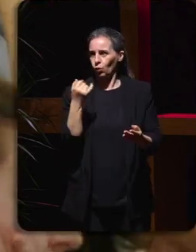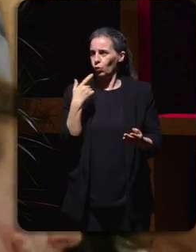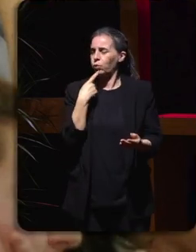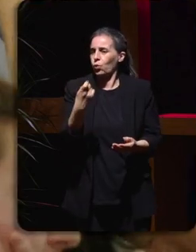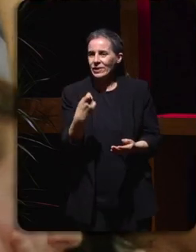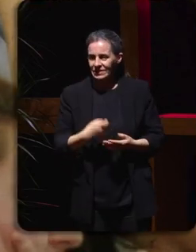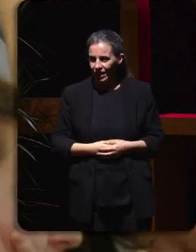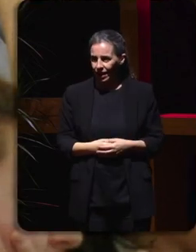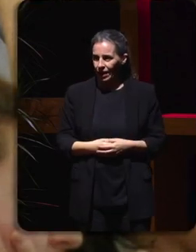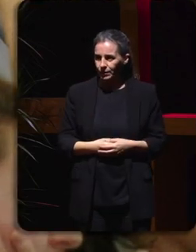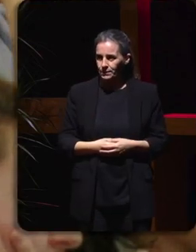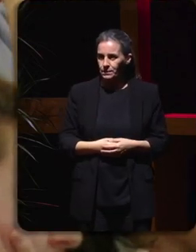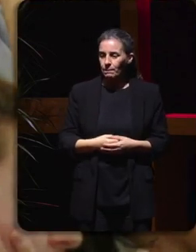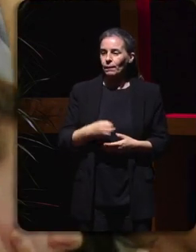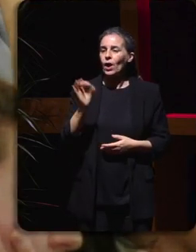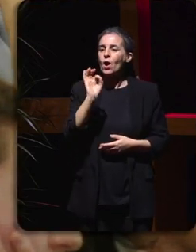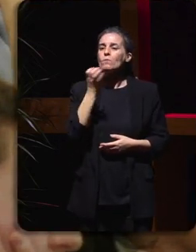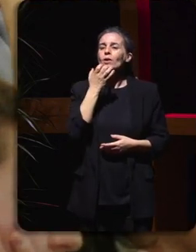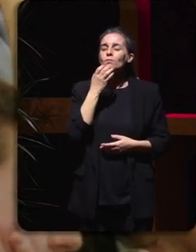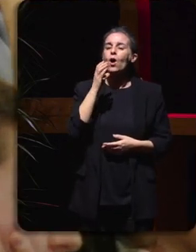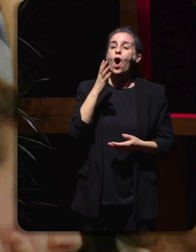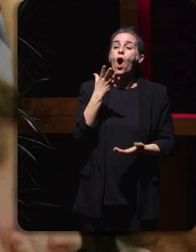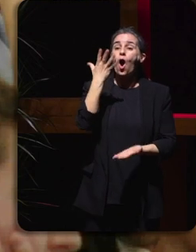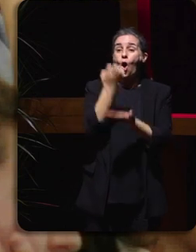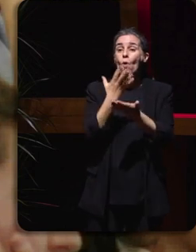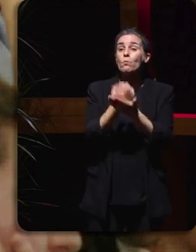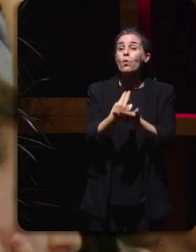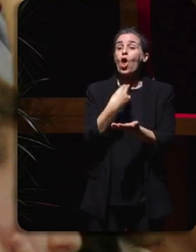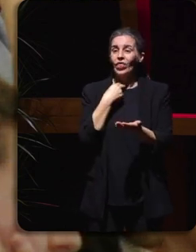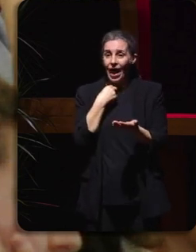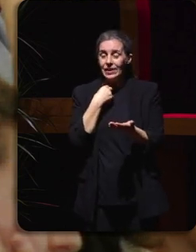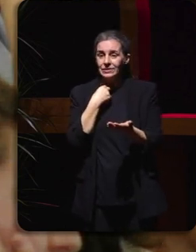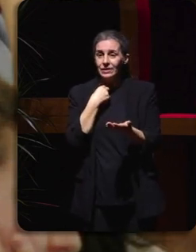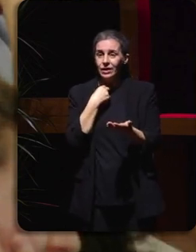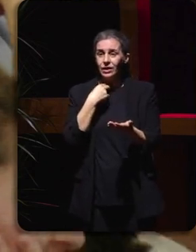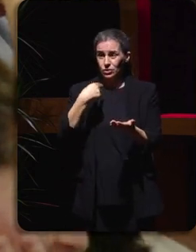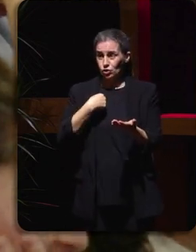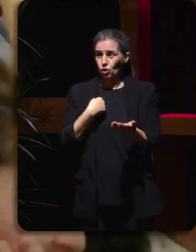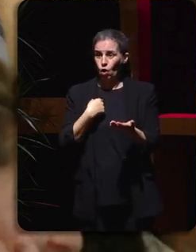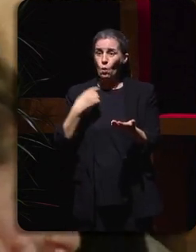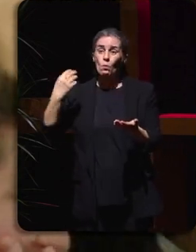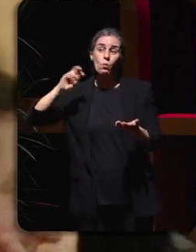Cómo se pronuncia el plural de podcast Pues yo digo poca